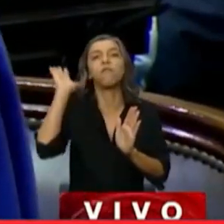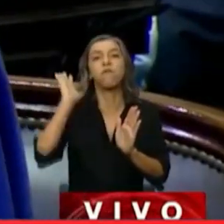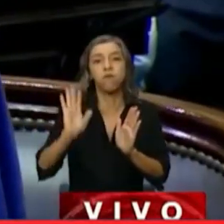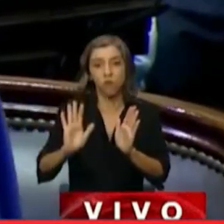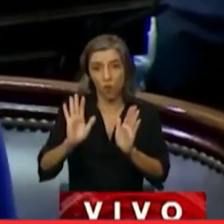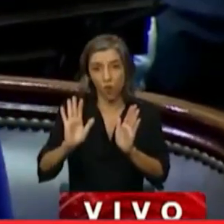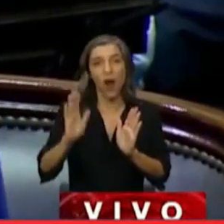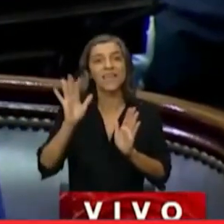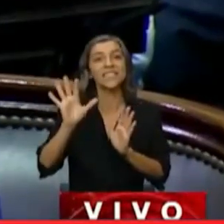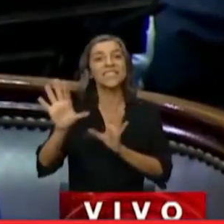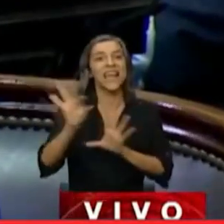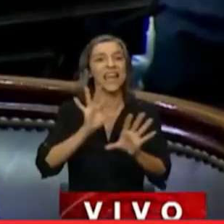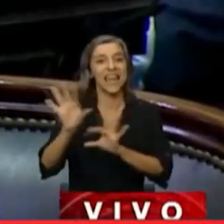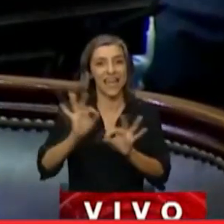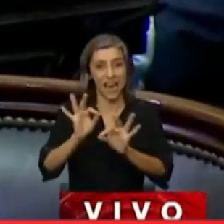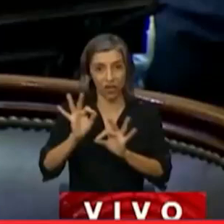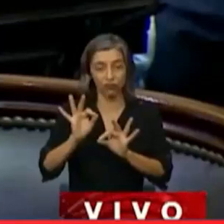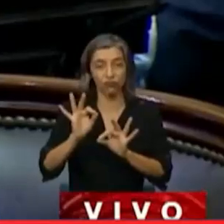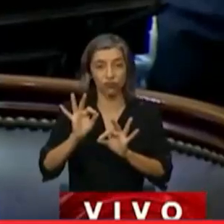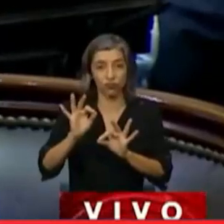elección en Moreno